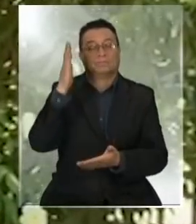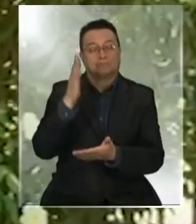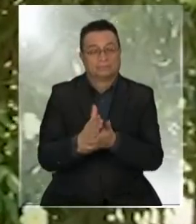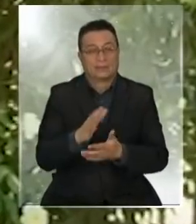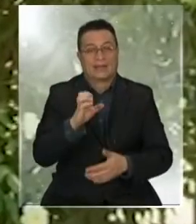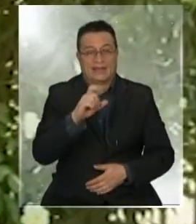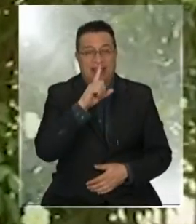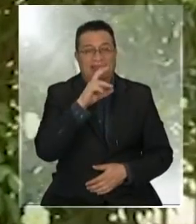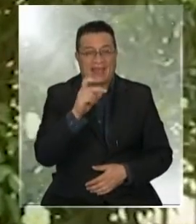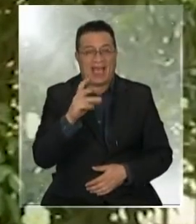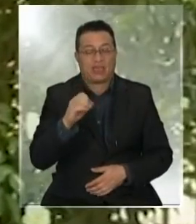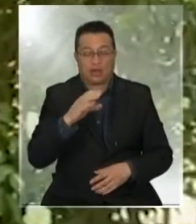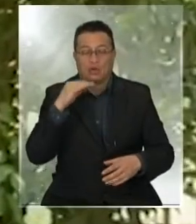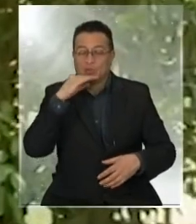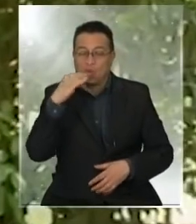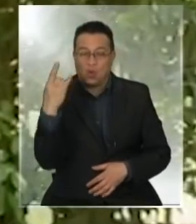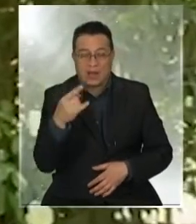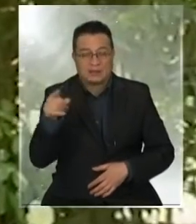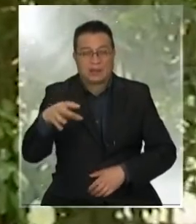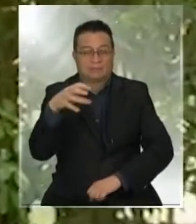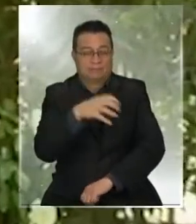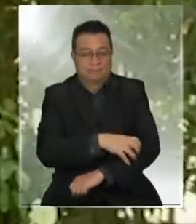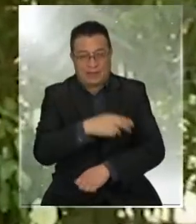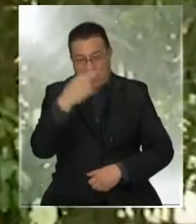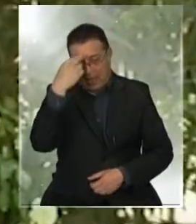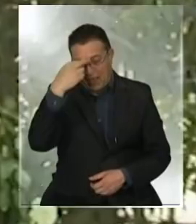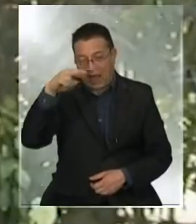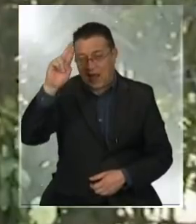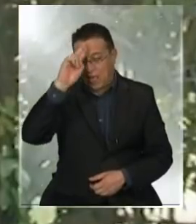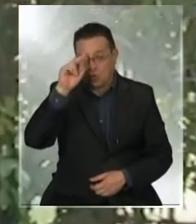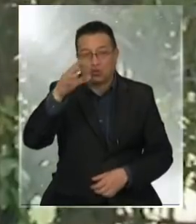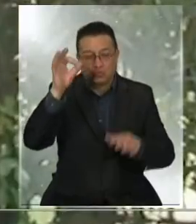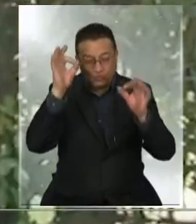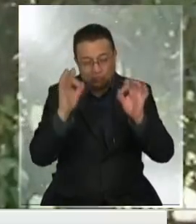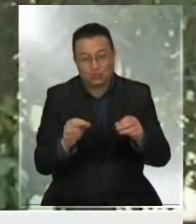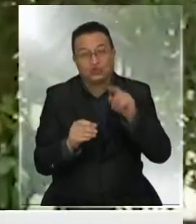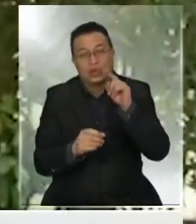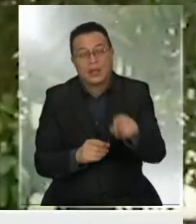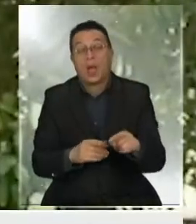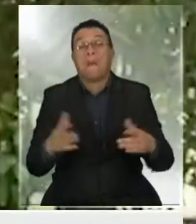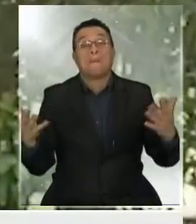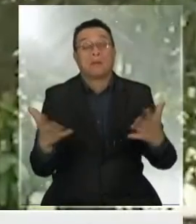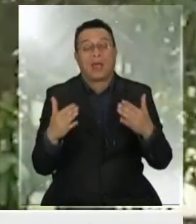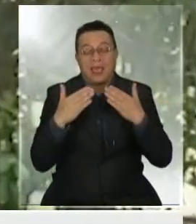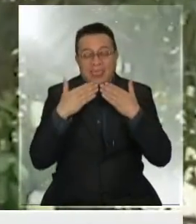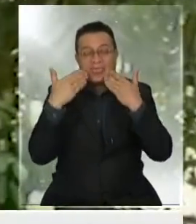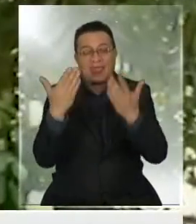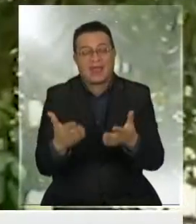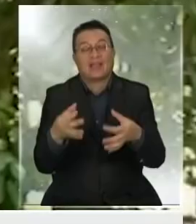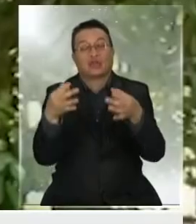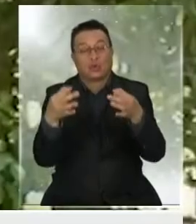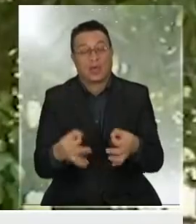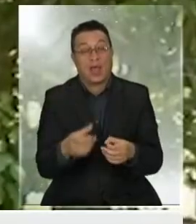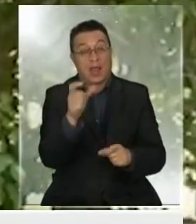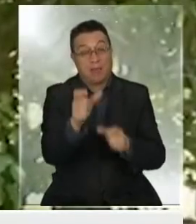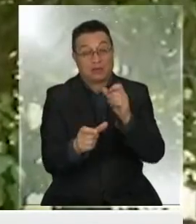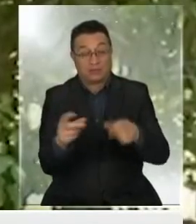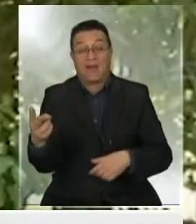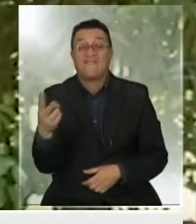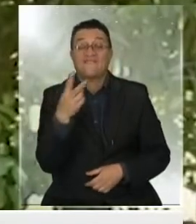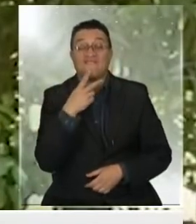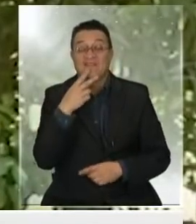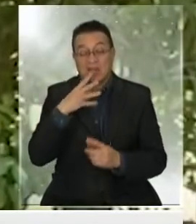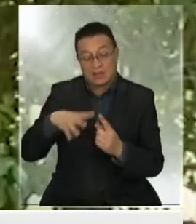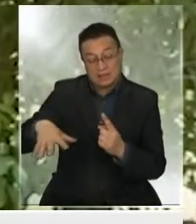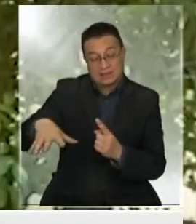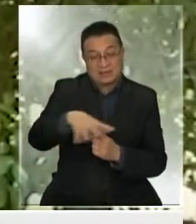estado de excepción constitucional en la provincia de Arauco, justamente para proveer seguridad a aquellas personas que residen